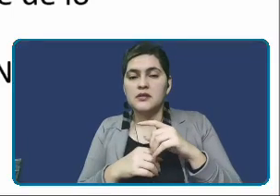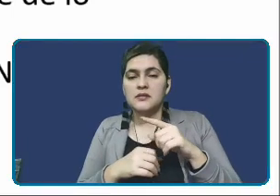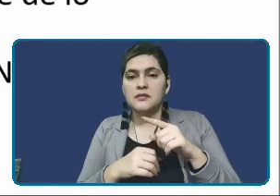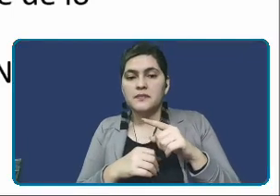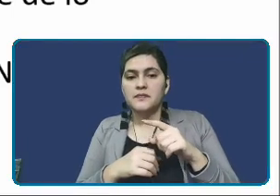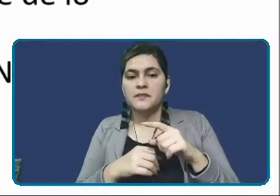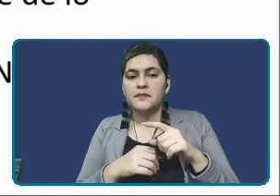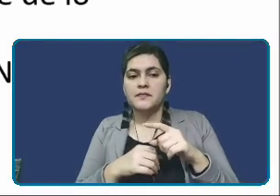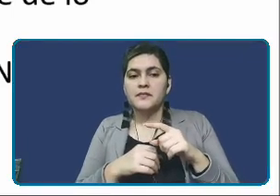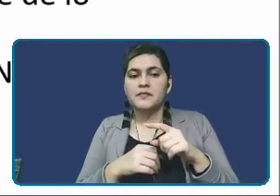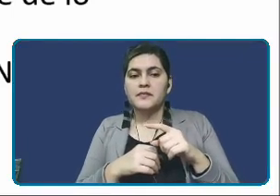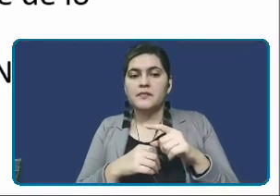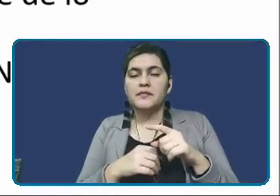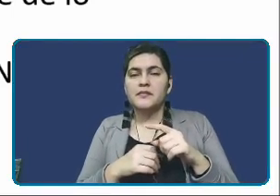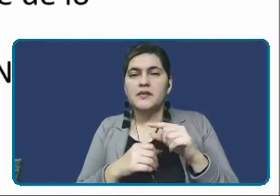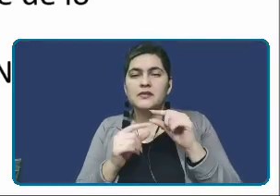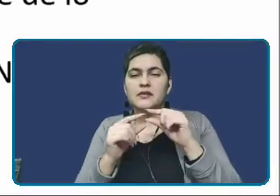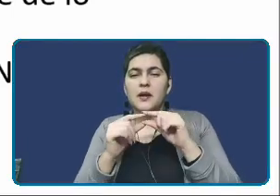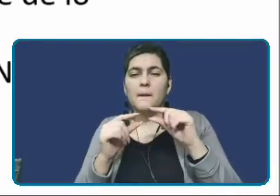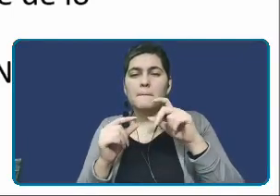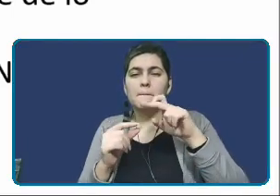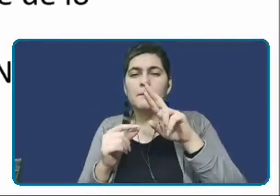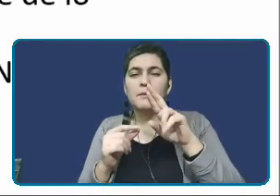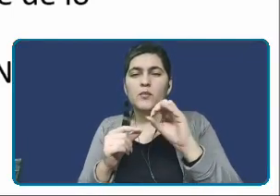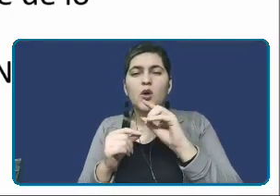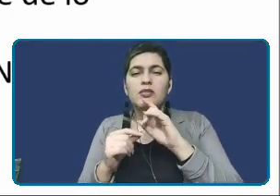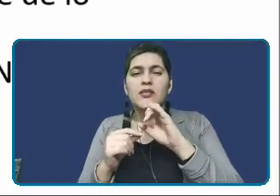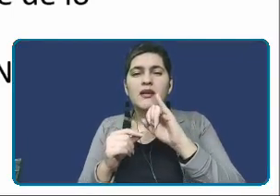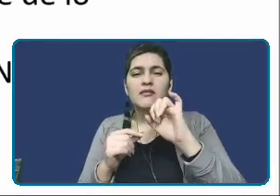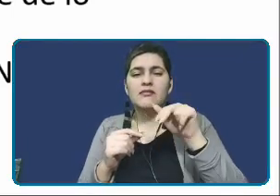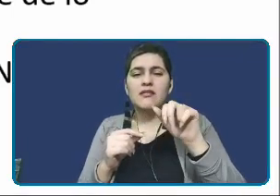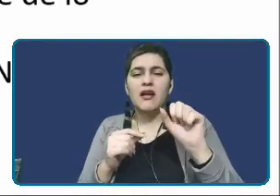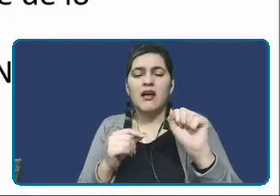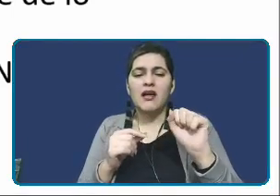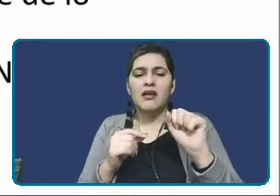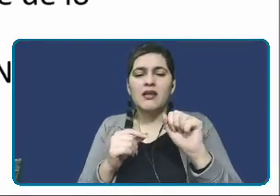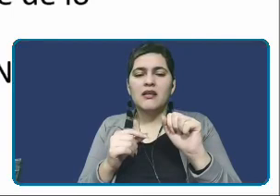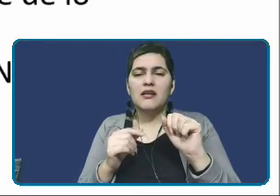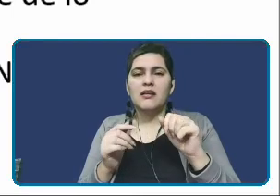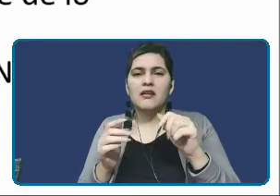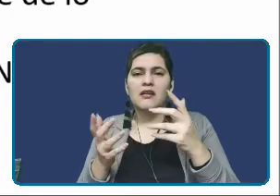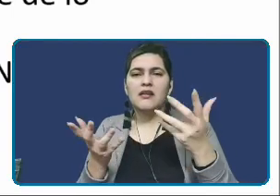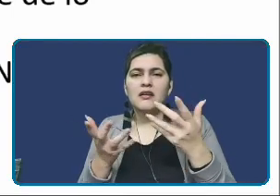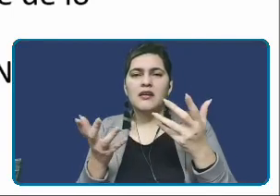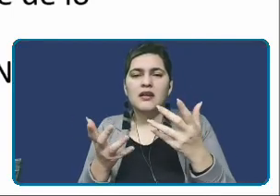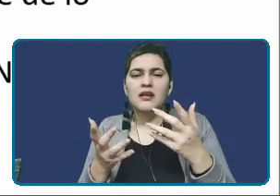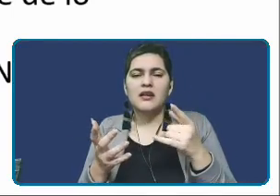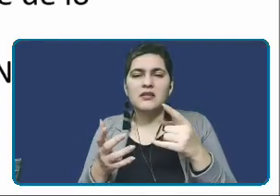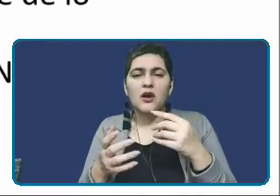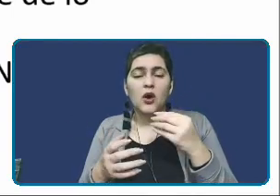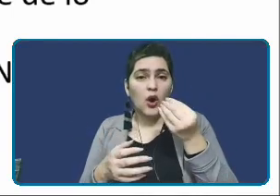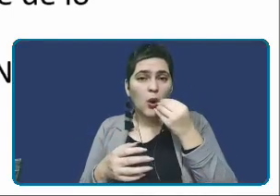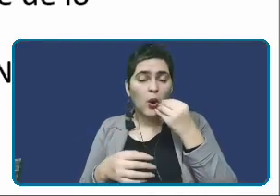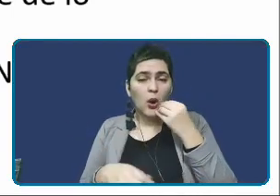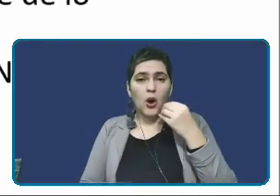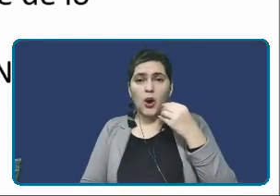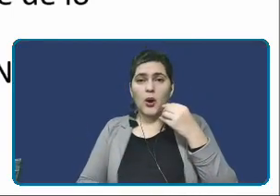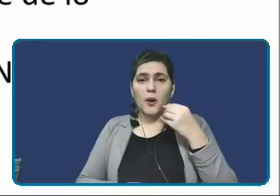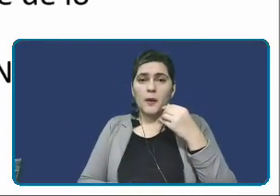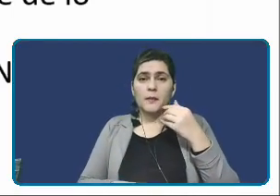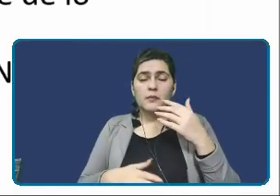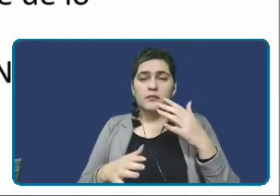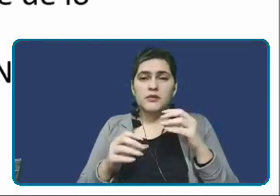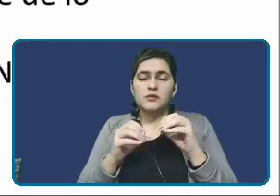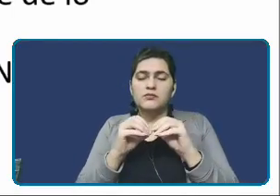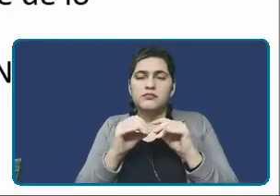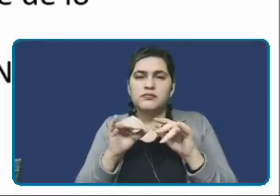la parte proteica del trigo, ¿no es cierto? Después de la digestión libera algunas cositas, que son estos neuropeóides que finalmente se llamaron